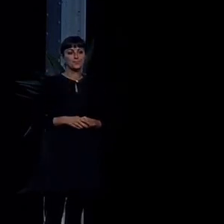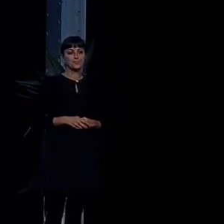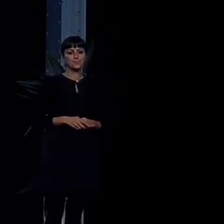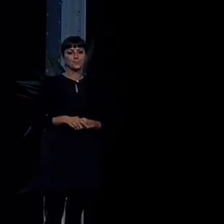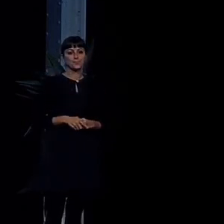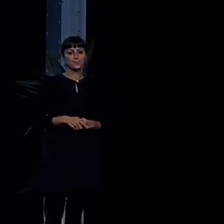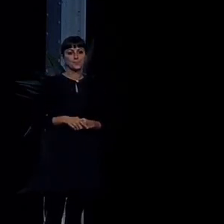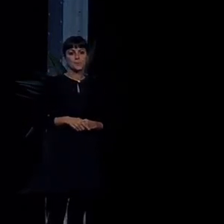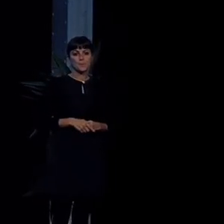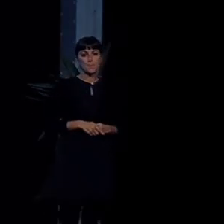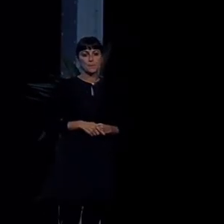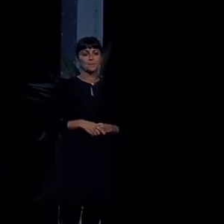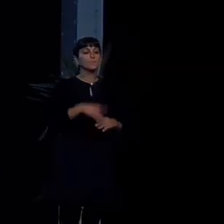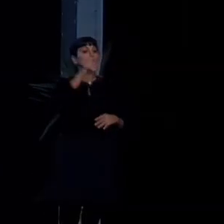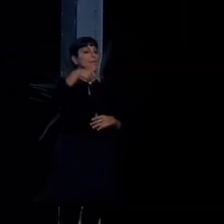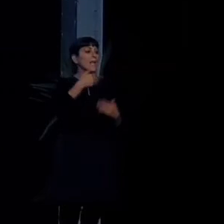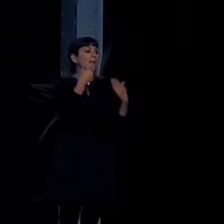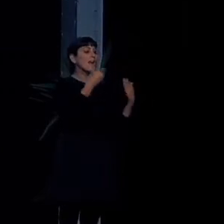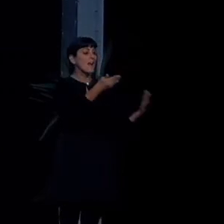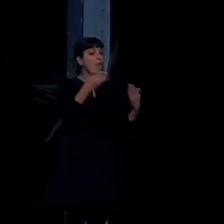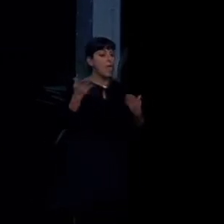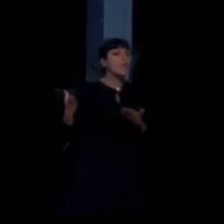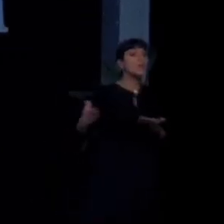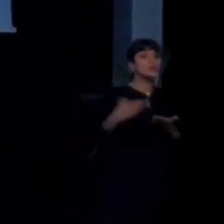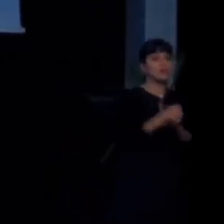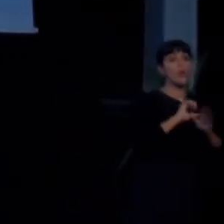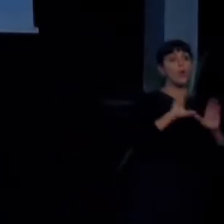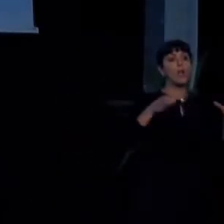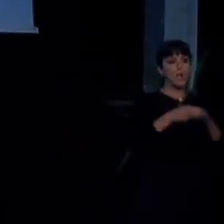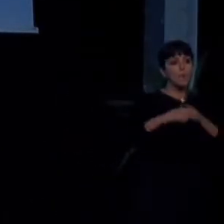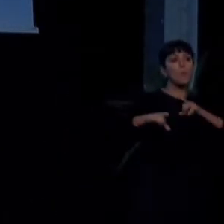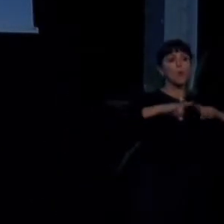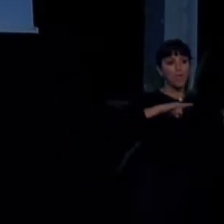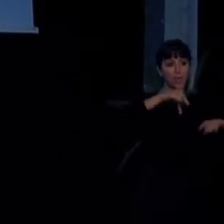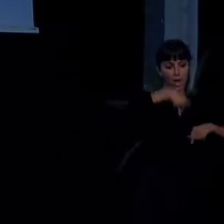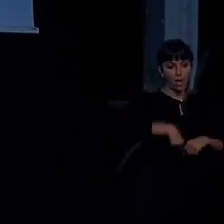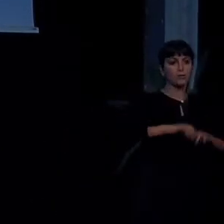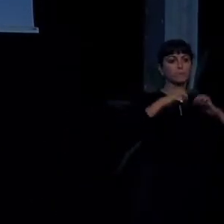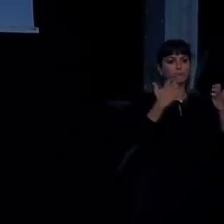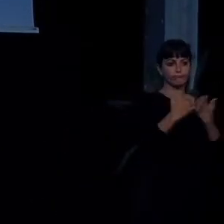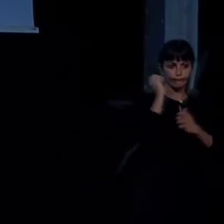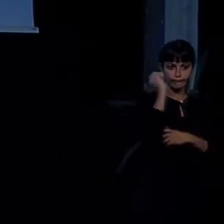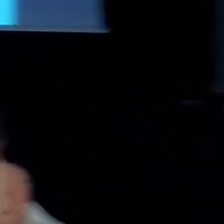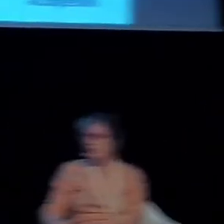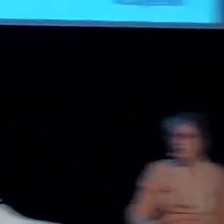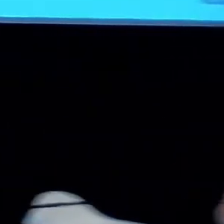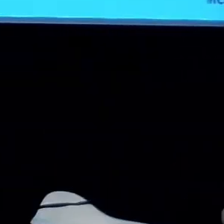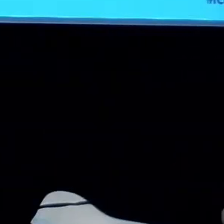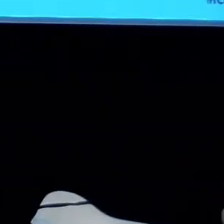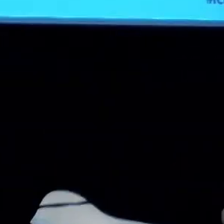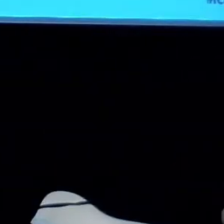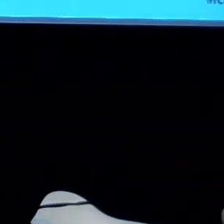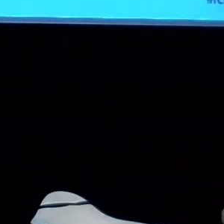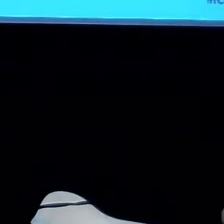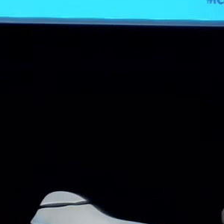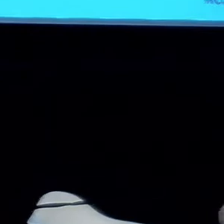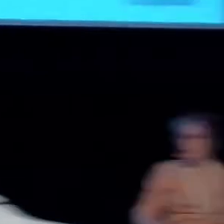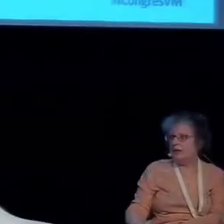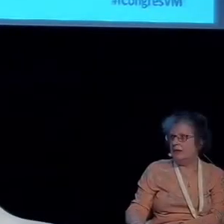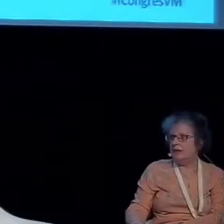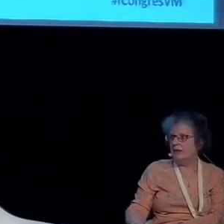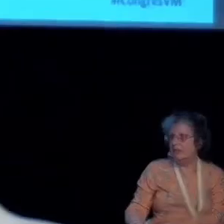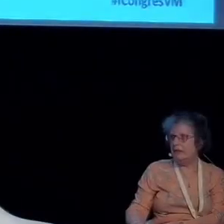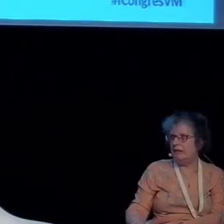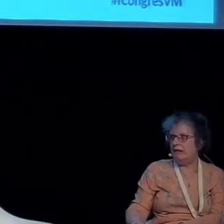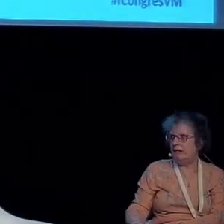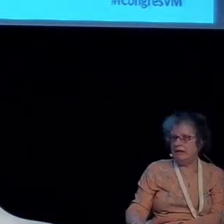gracias a todo el equipo que ha organizado este congreso, que me ha invitado a participar. Quiero dar las gracias a todo el equipo y también a